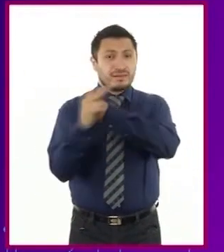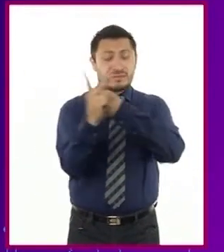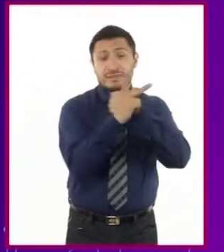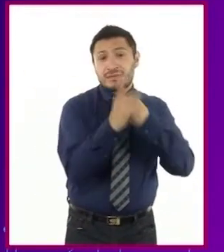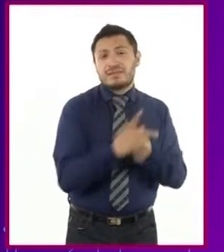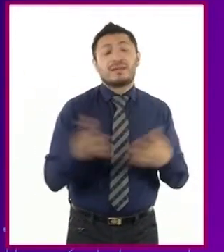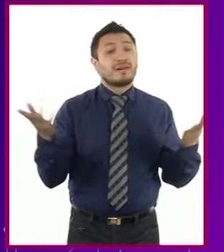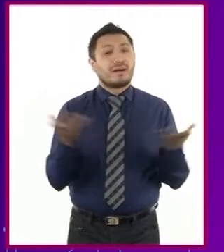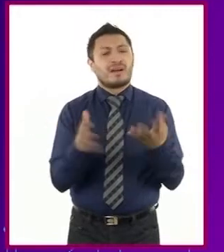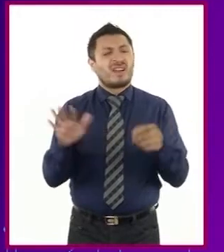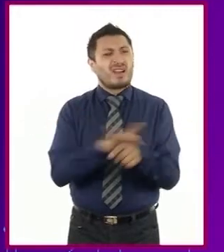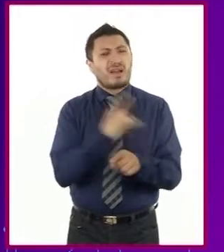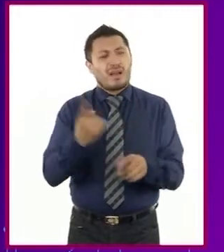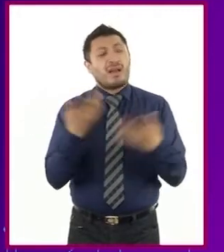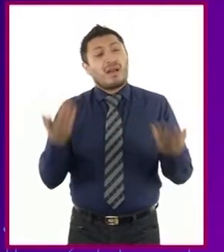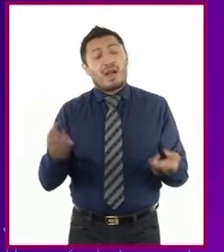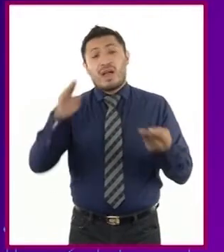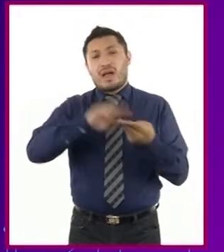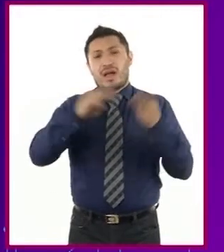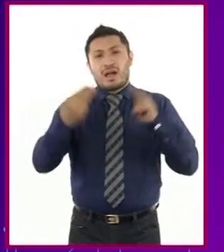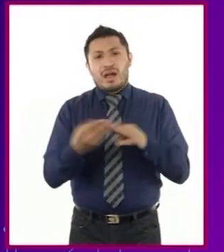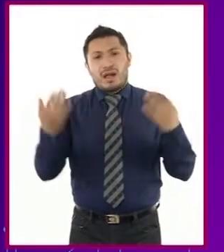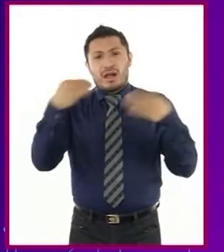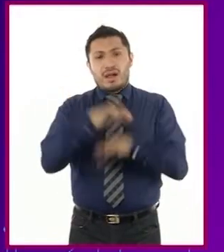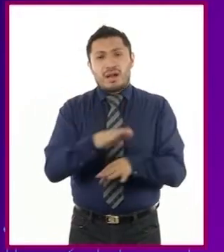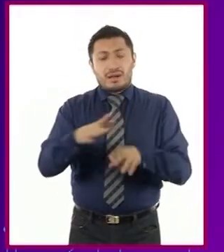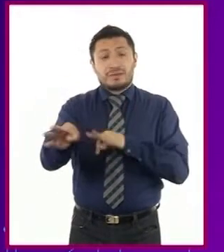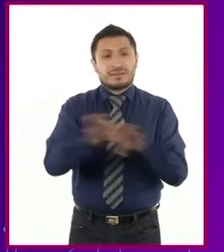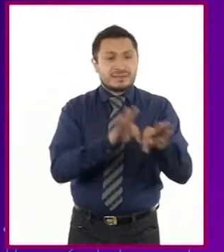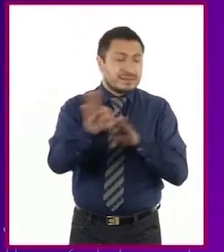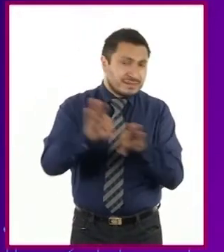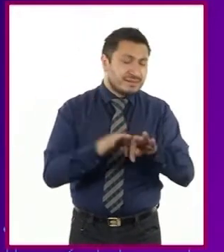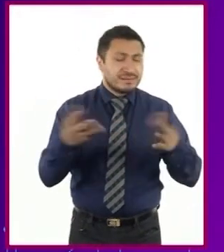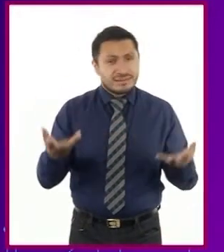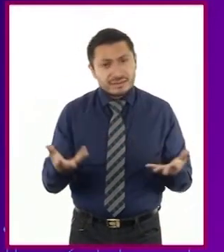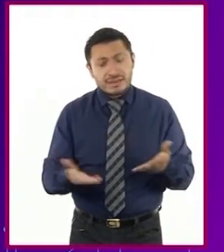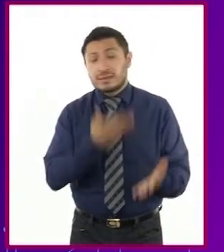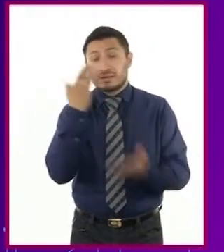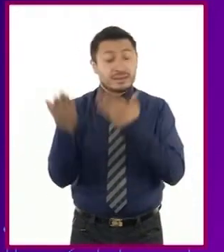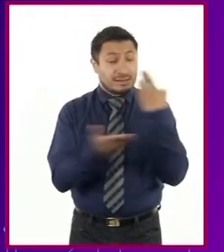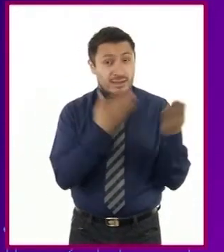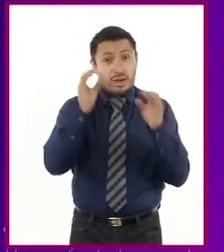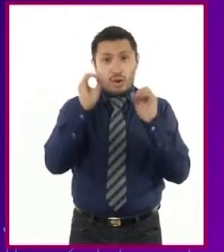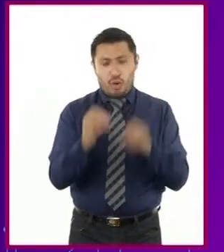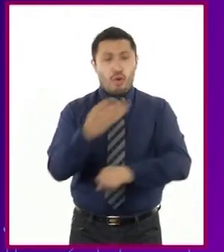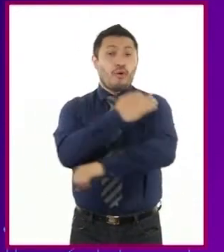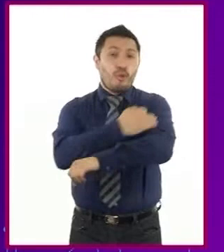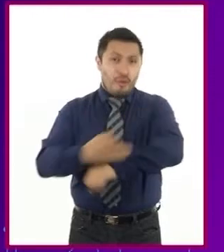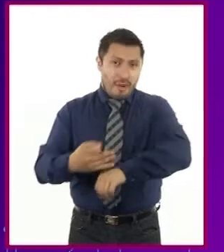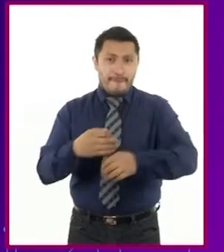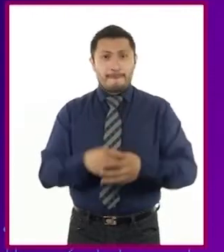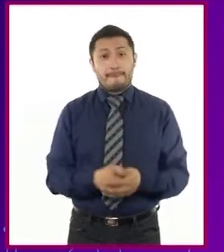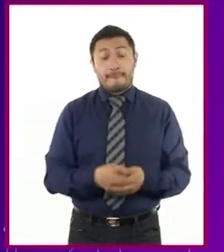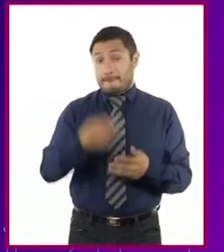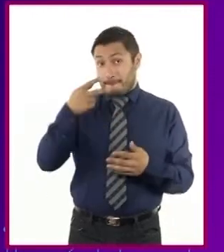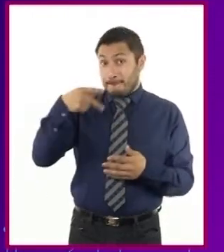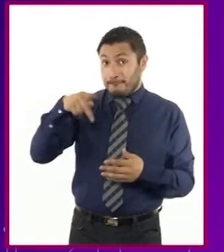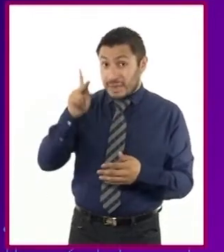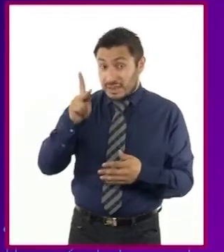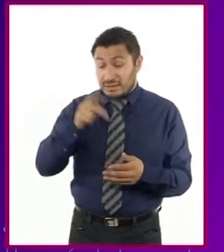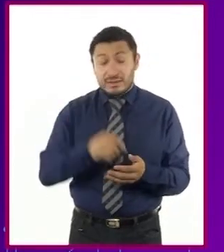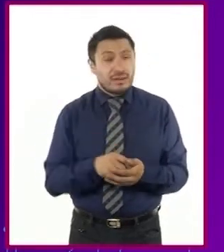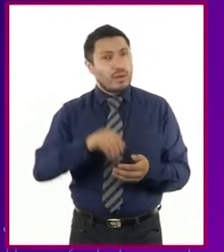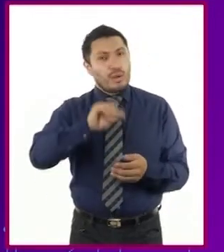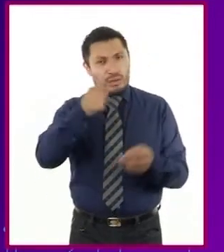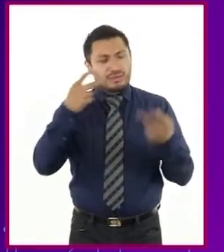lo hacen por motivos relacionados con el trabajo, los estudios o la familia. Sin embargo,